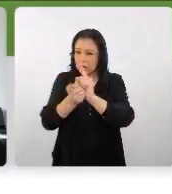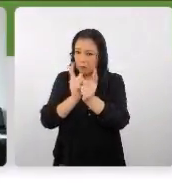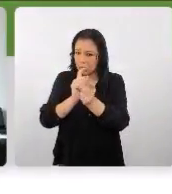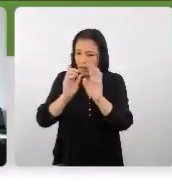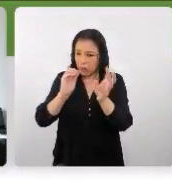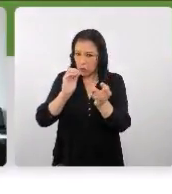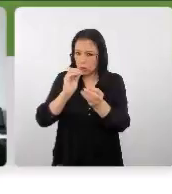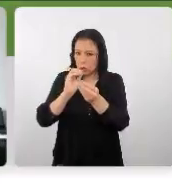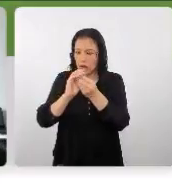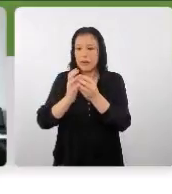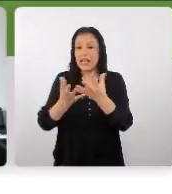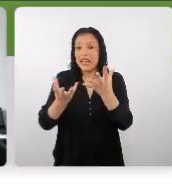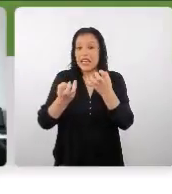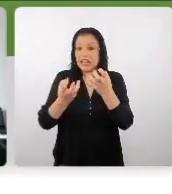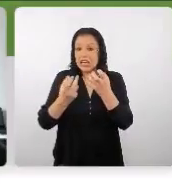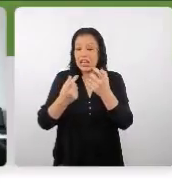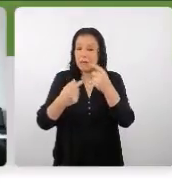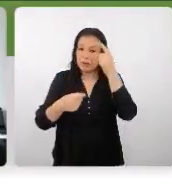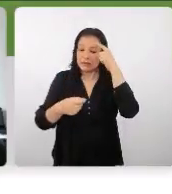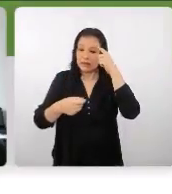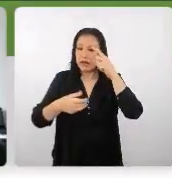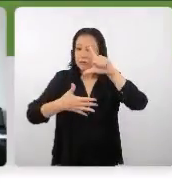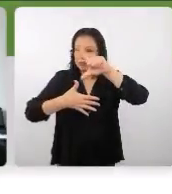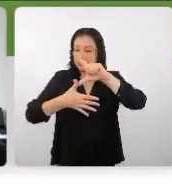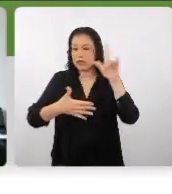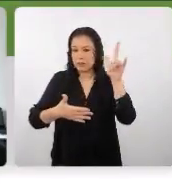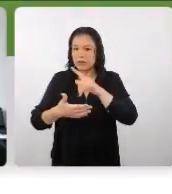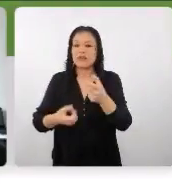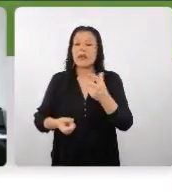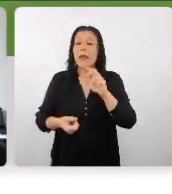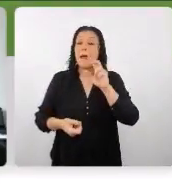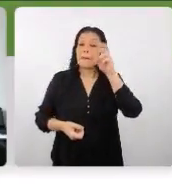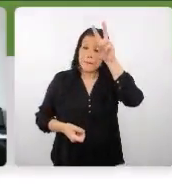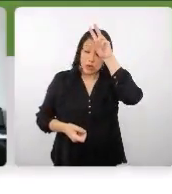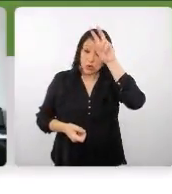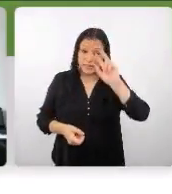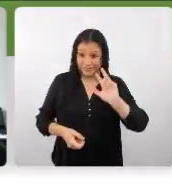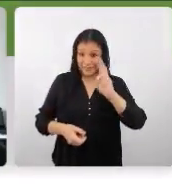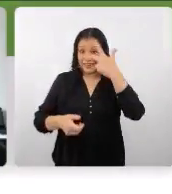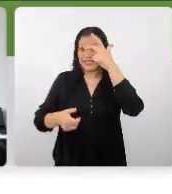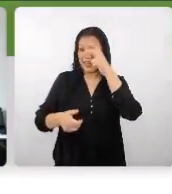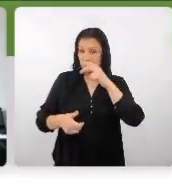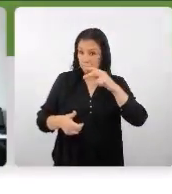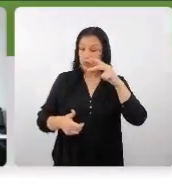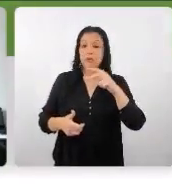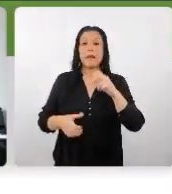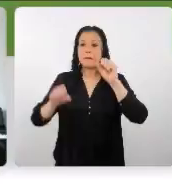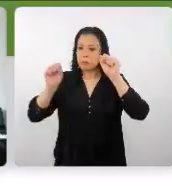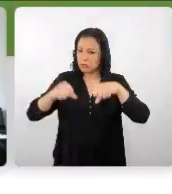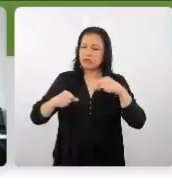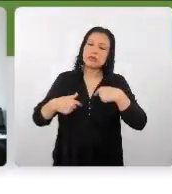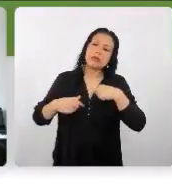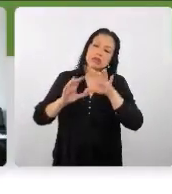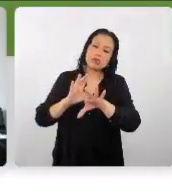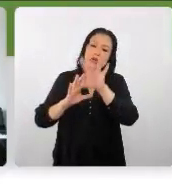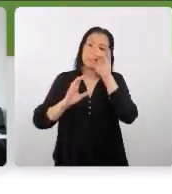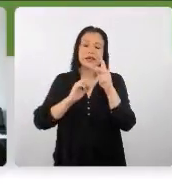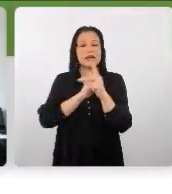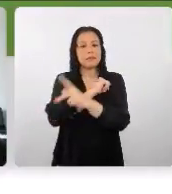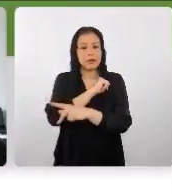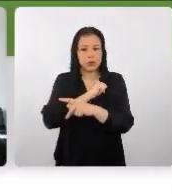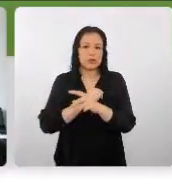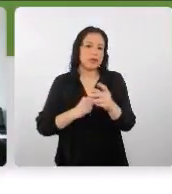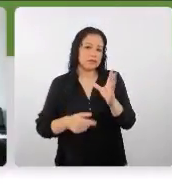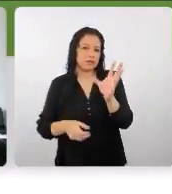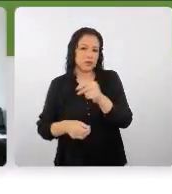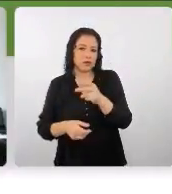el tercer lugar de elección entre los destinos latinoamericanos, lo que nos pinta una muy buena posibilidad, una puerta abierta para este